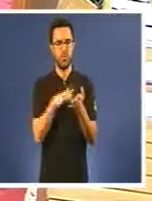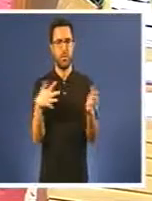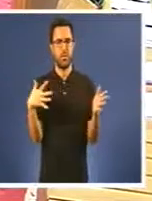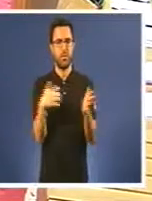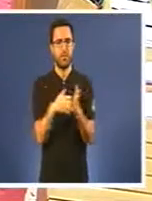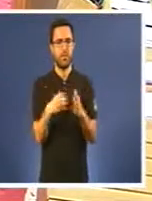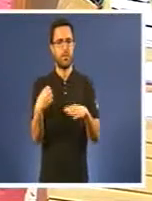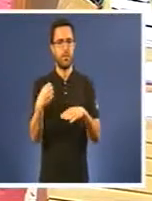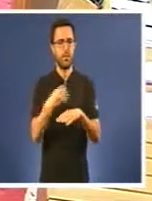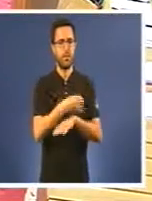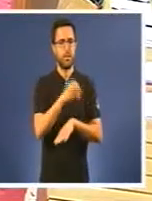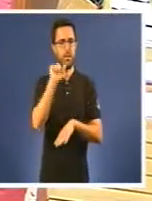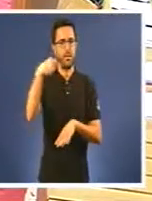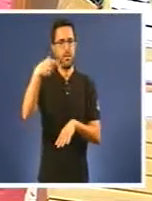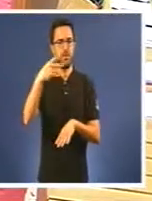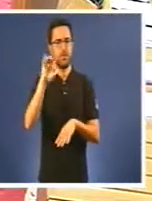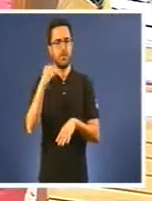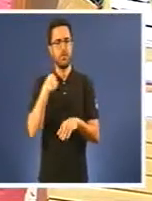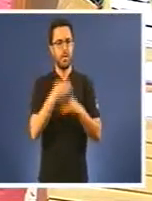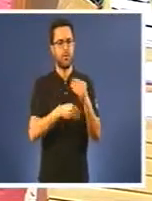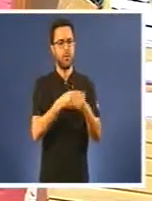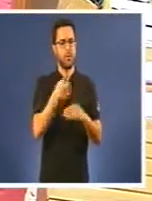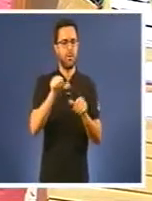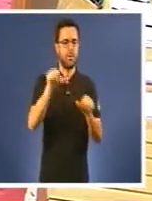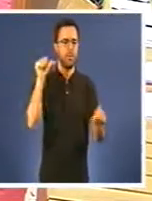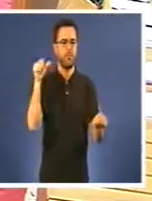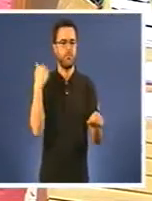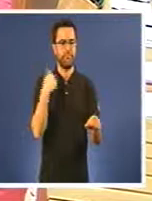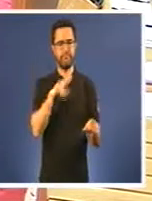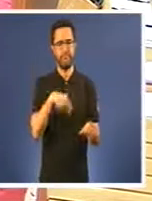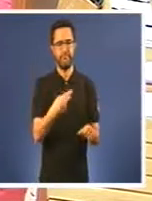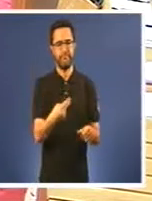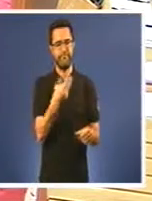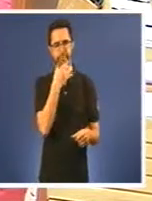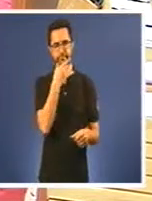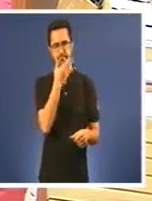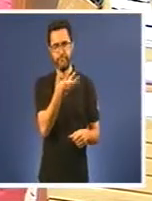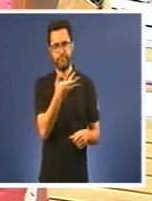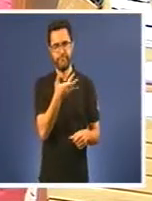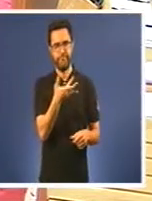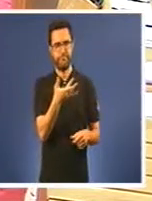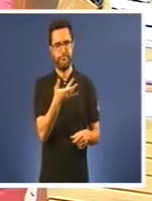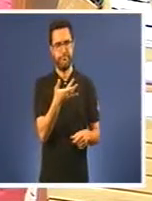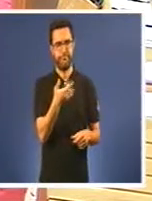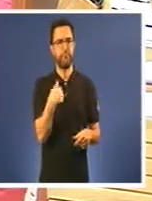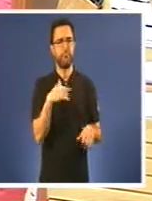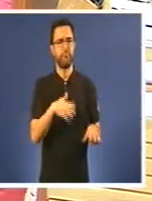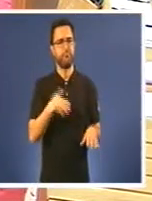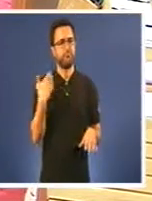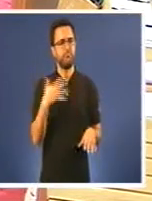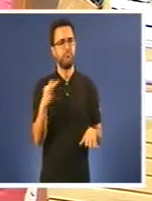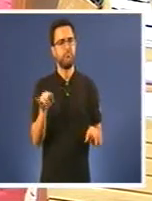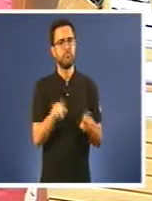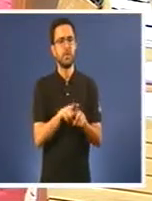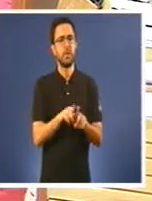foi indignante. Pero tamén dixo moi ben o señor Fernández que o Partido Socialista estaba en contra da